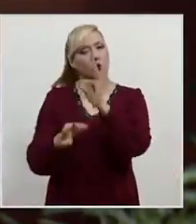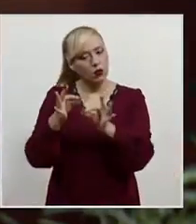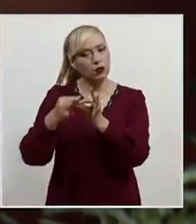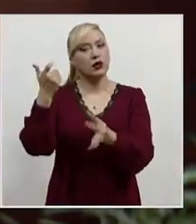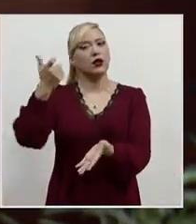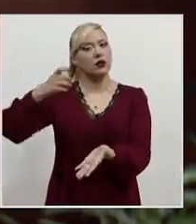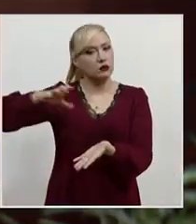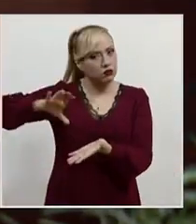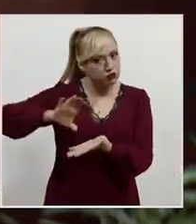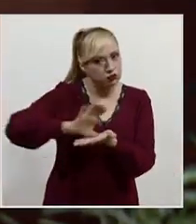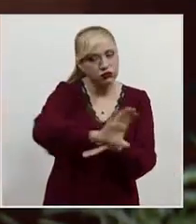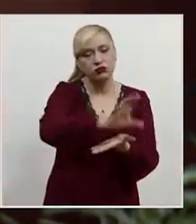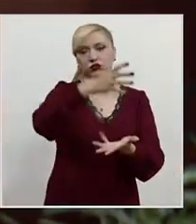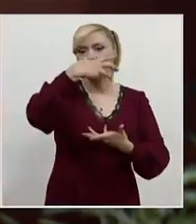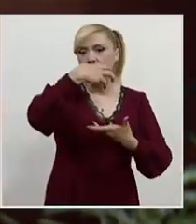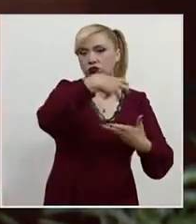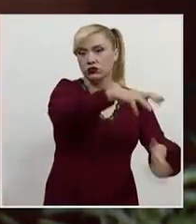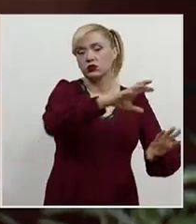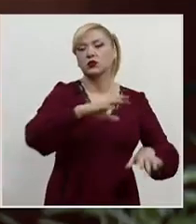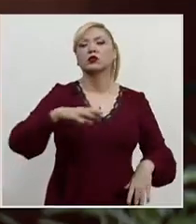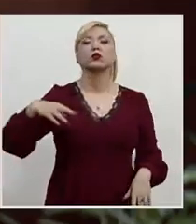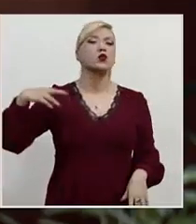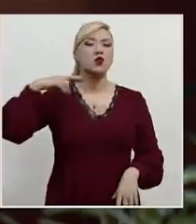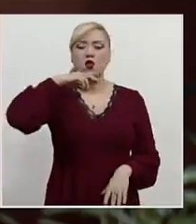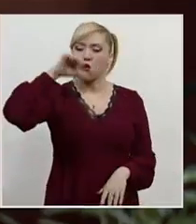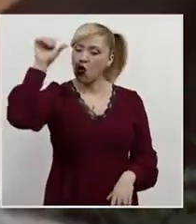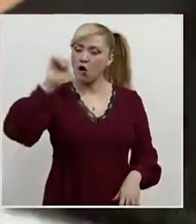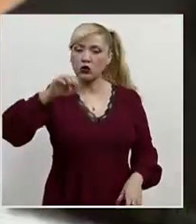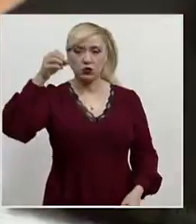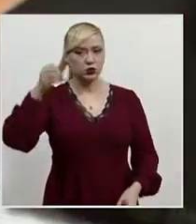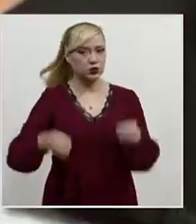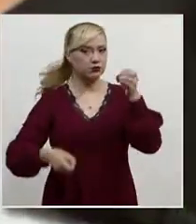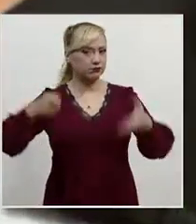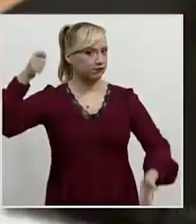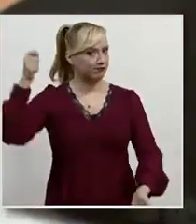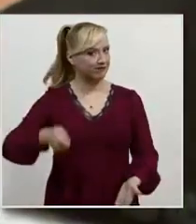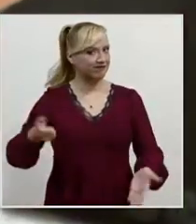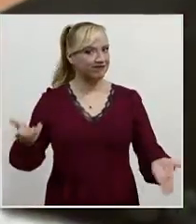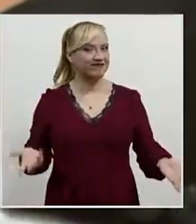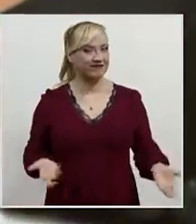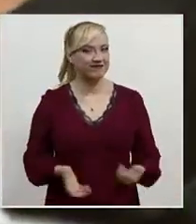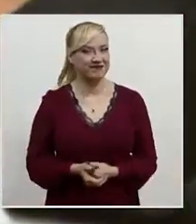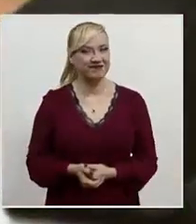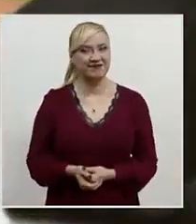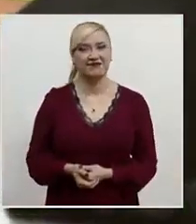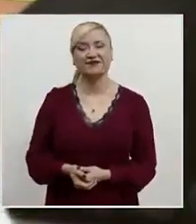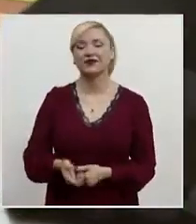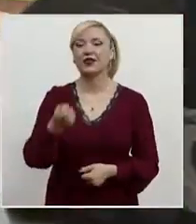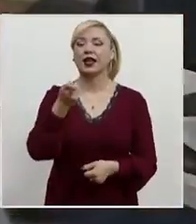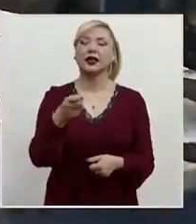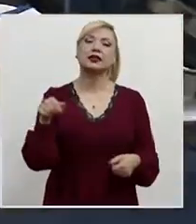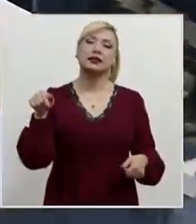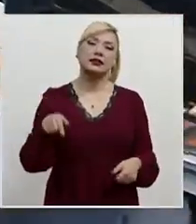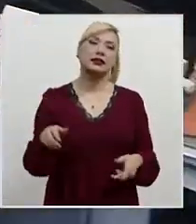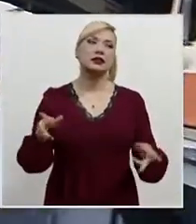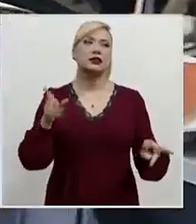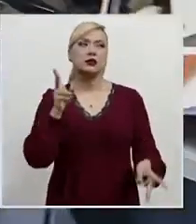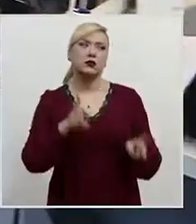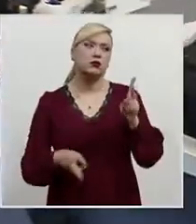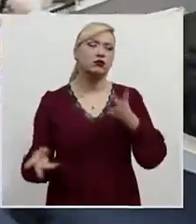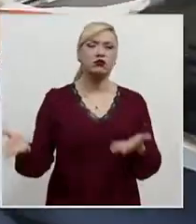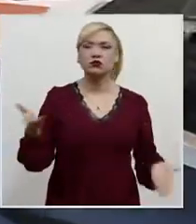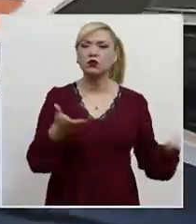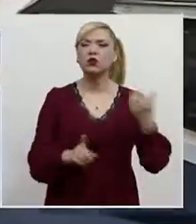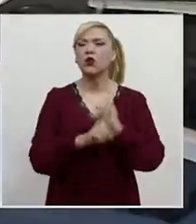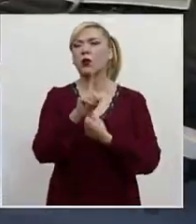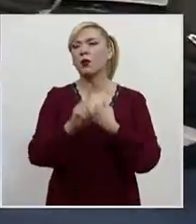se logre una justicia pronta y expedita el tribunal federal de conciliación y arbitraje resuelve conflictos